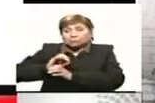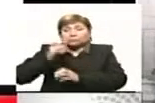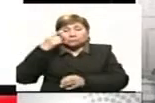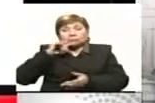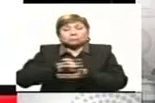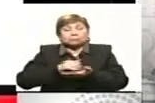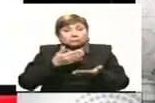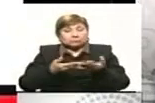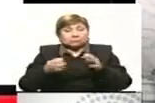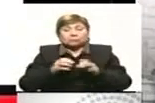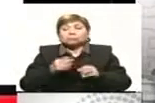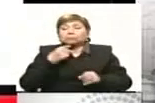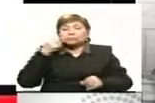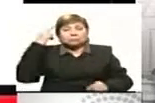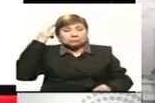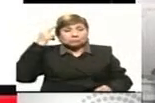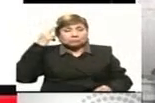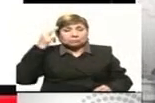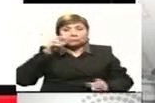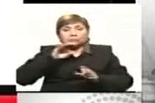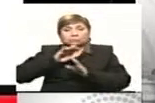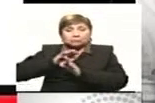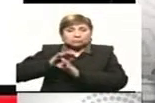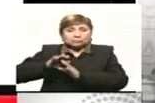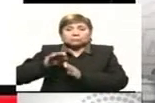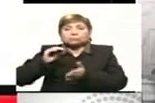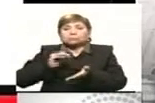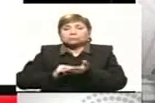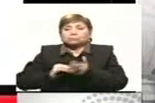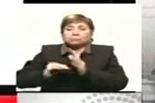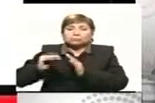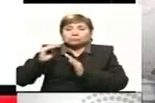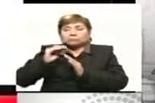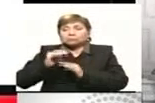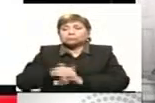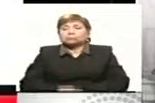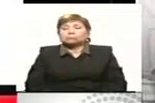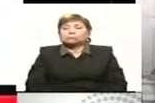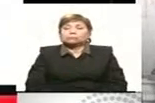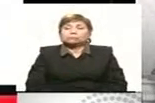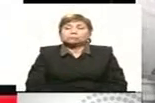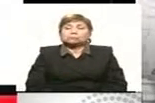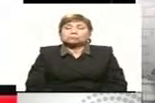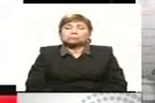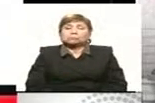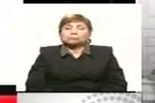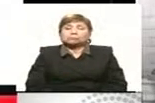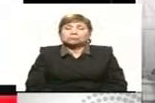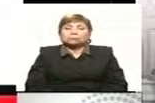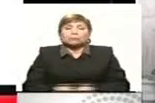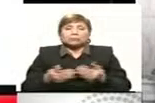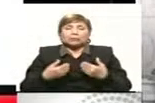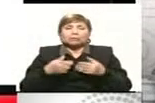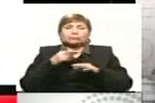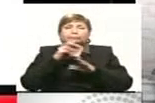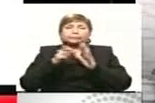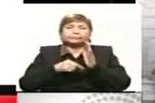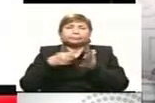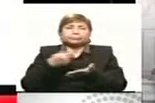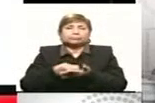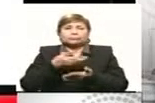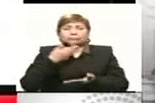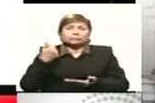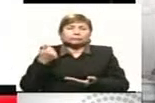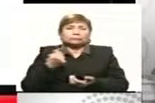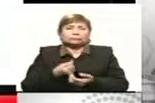para ese efecto, ¿no? Esa es la razón que tenemos una reserva de contingencia un poco más alta, ¿no? Tenemos nuestro programa de incentivos a la mejora de